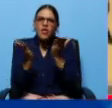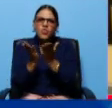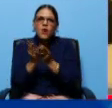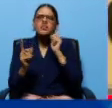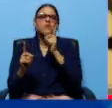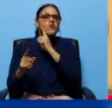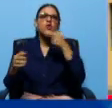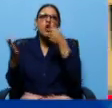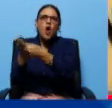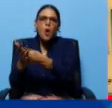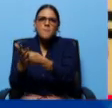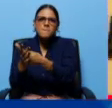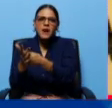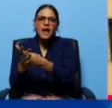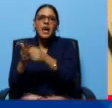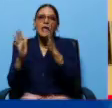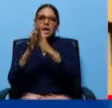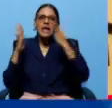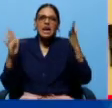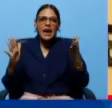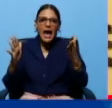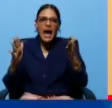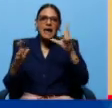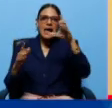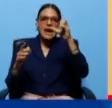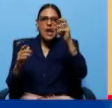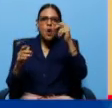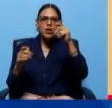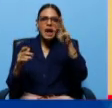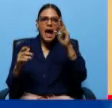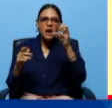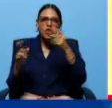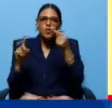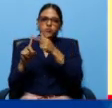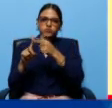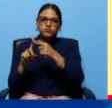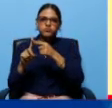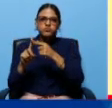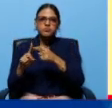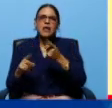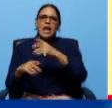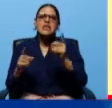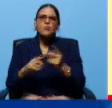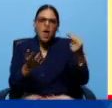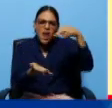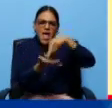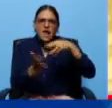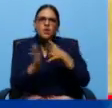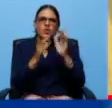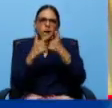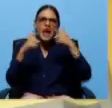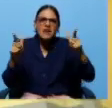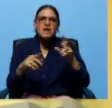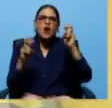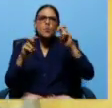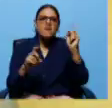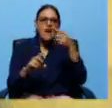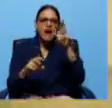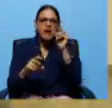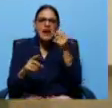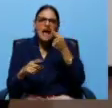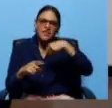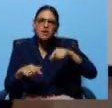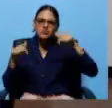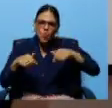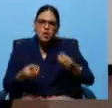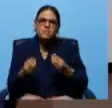uno de nuestros héroes, el gran Leonardo Infante, héroe de la liberación de la Nueva Granada. Aquí vamos,